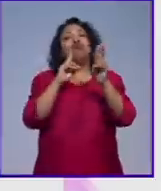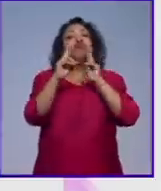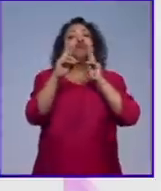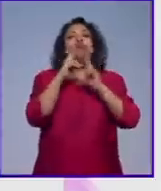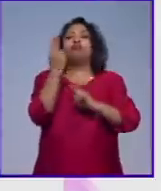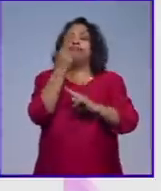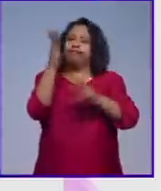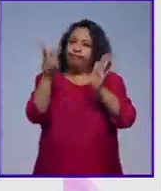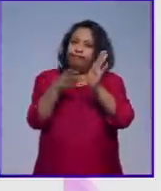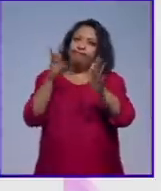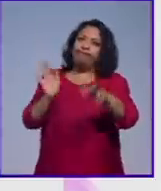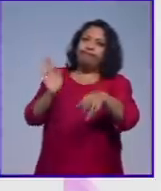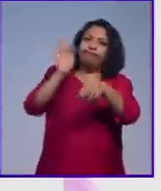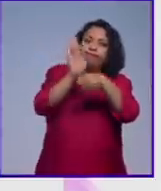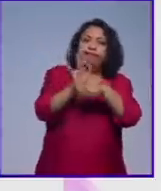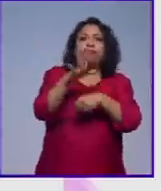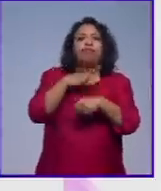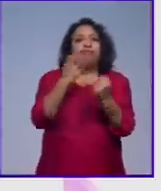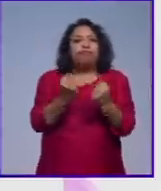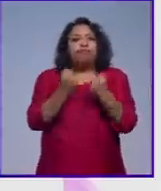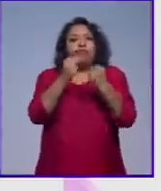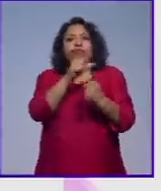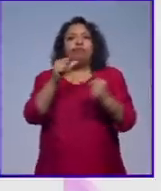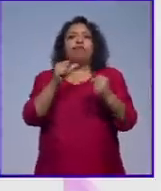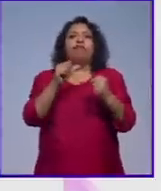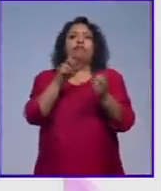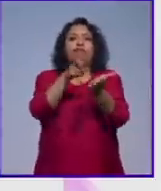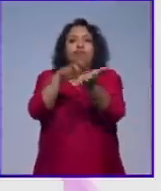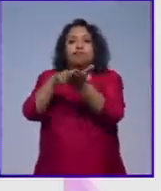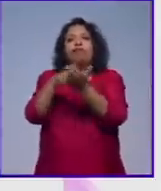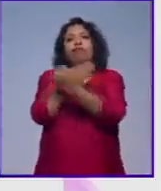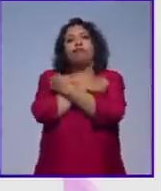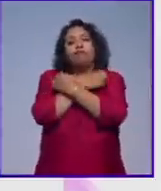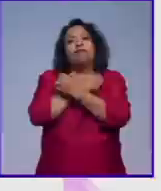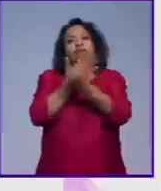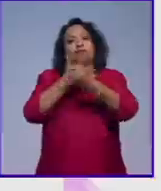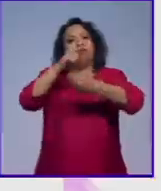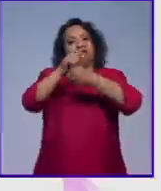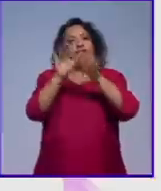ser reivindicado, dado su potencial educativo, pero también social.